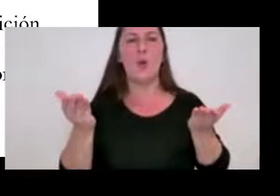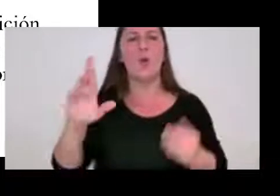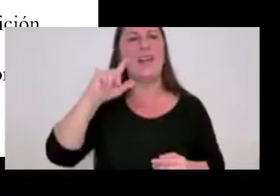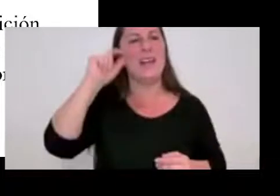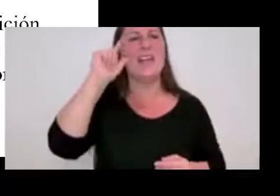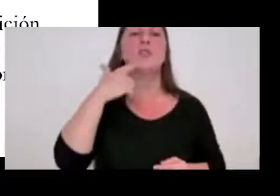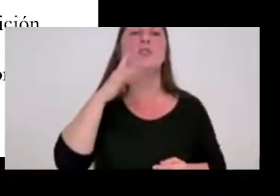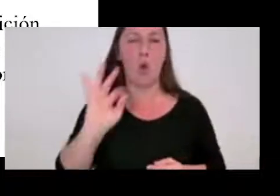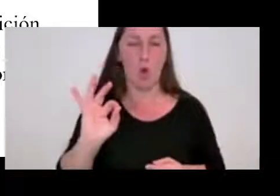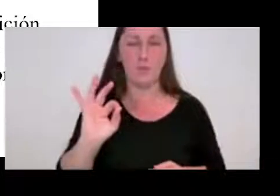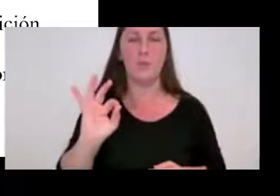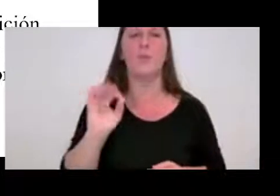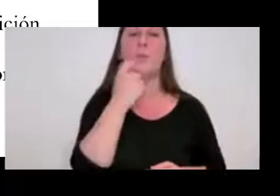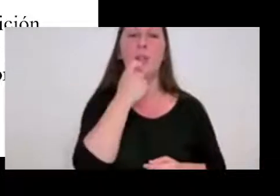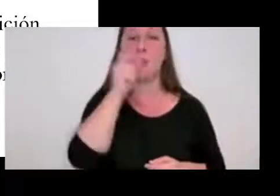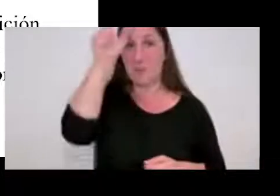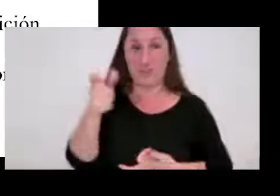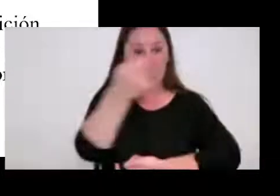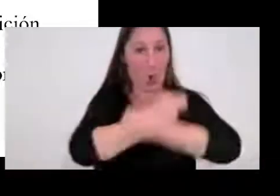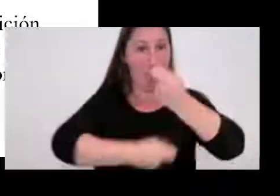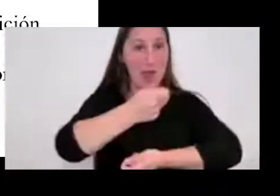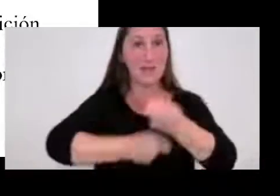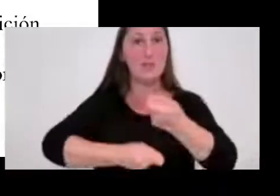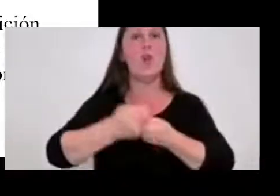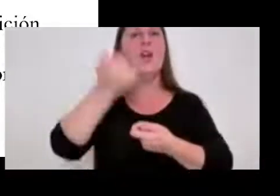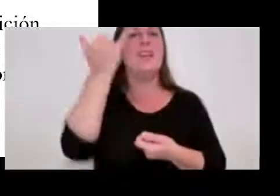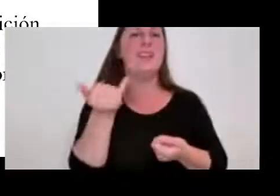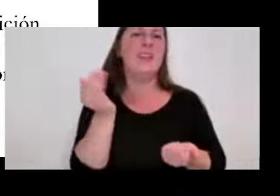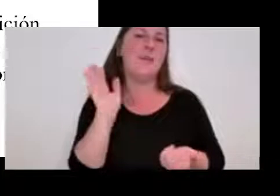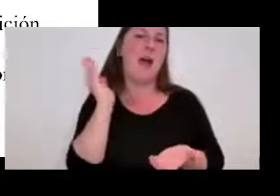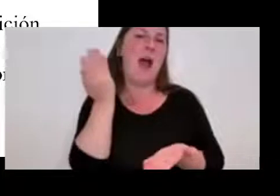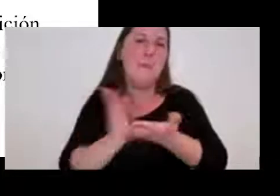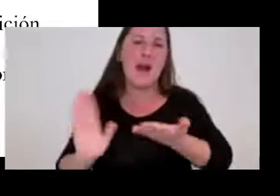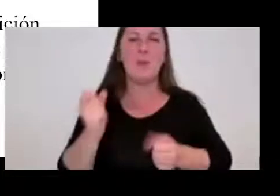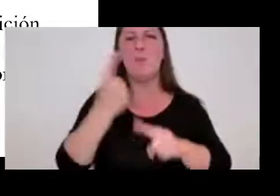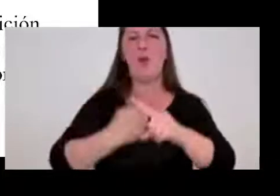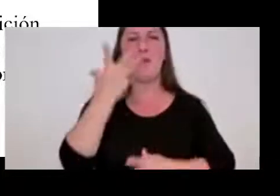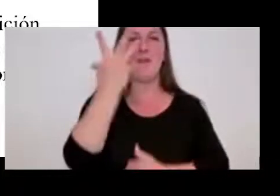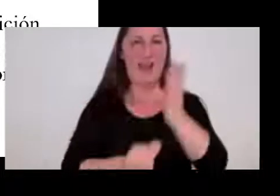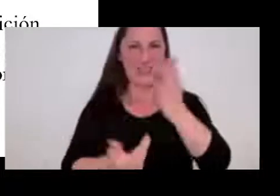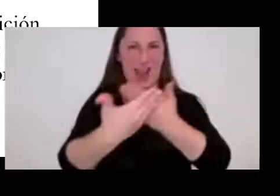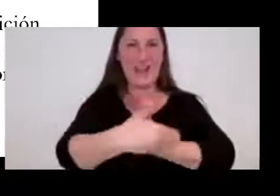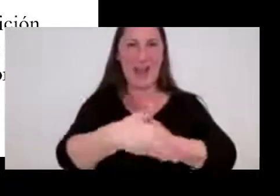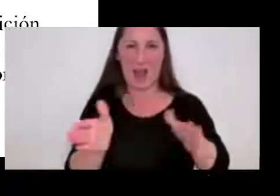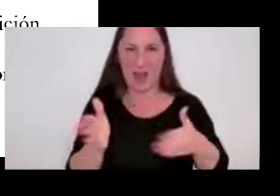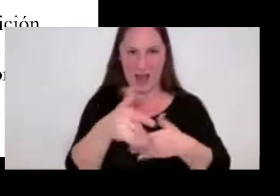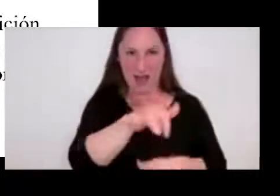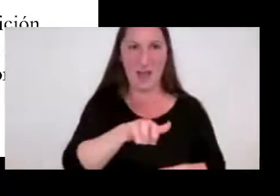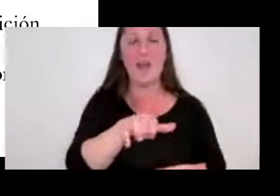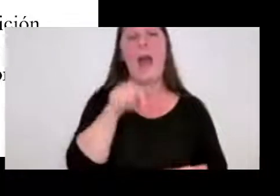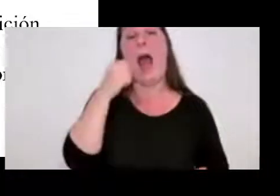decir, por ejemplo, empleados de comercio tiene un adicional que es por falla de caja. Esa falla de caja, que hasta